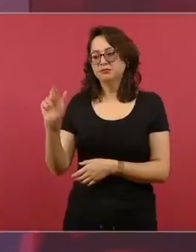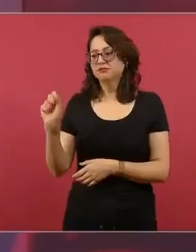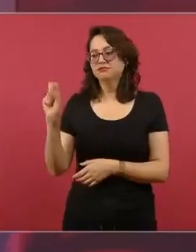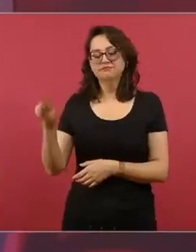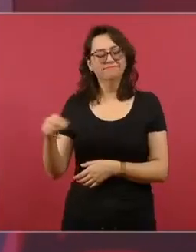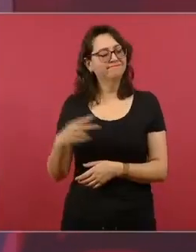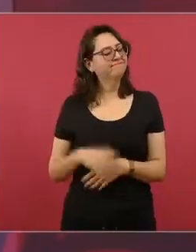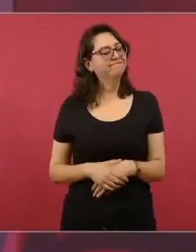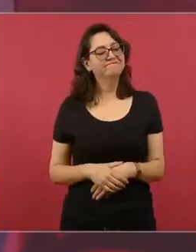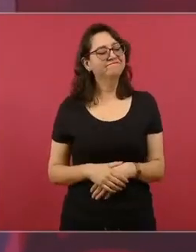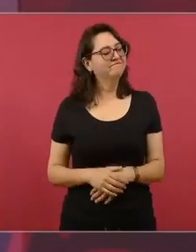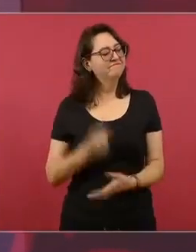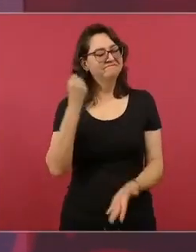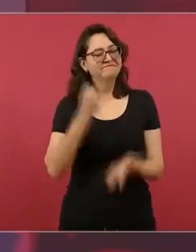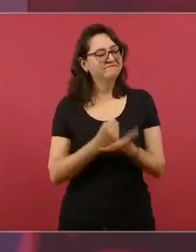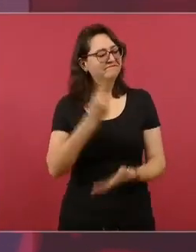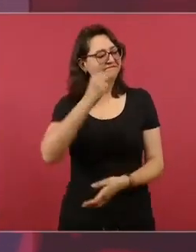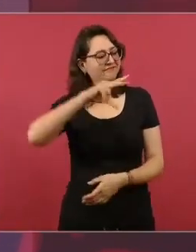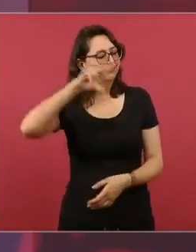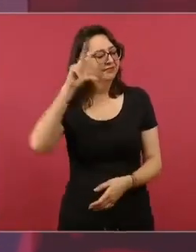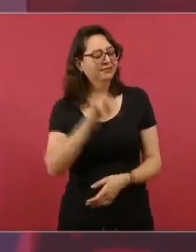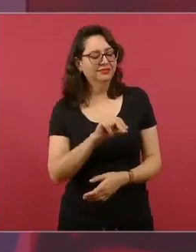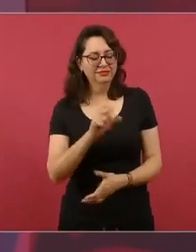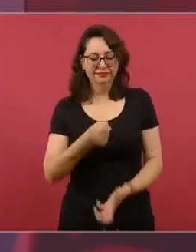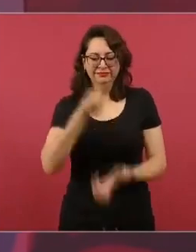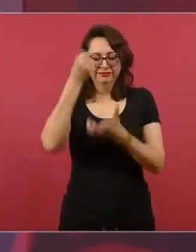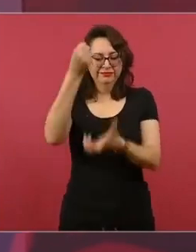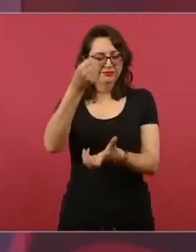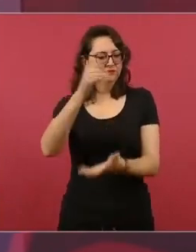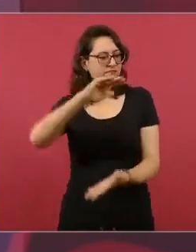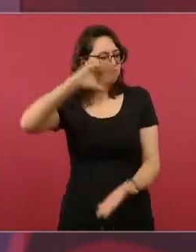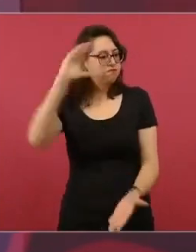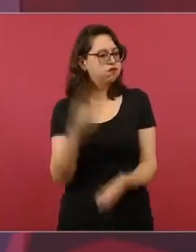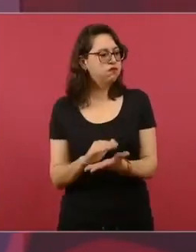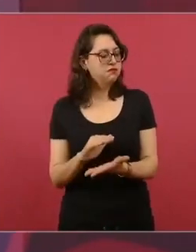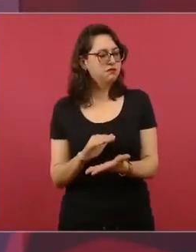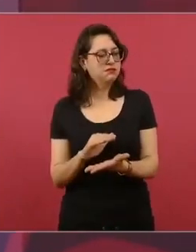recortaron el presupuesto para las pensiones,